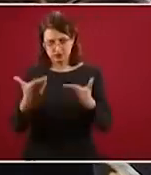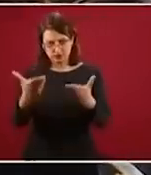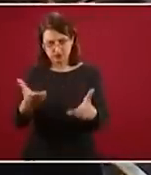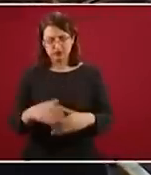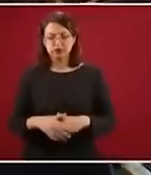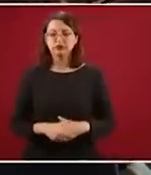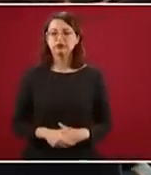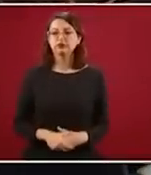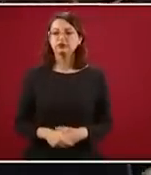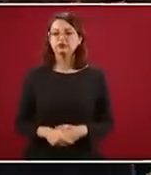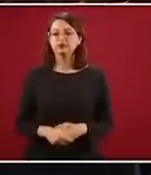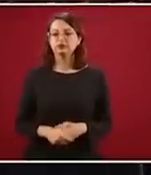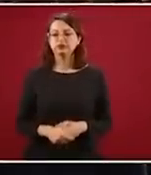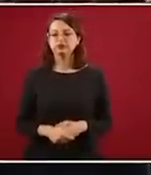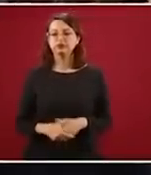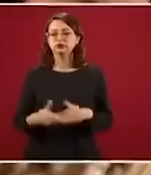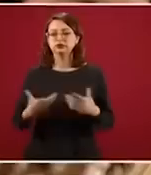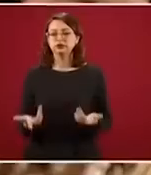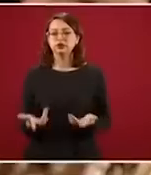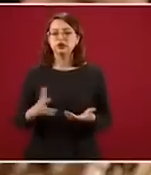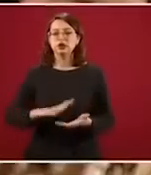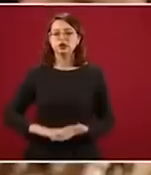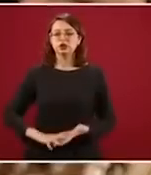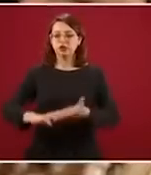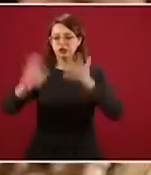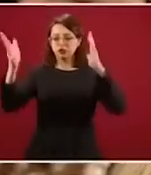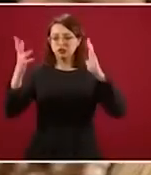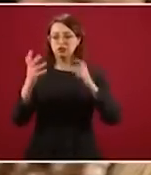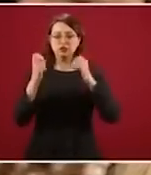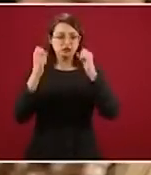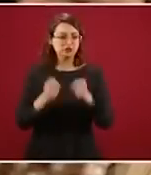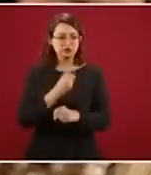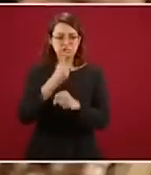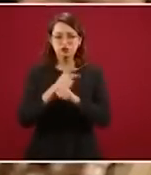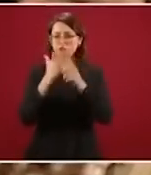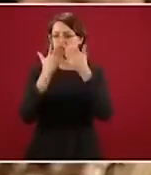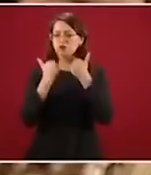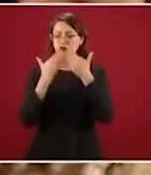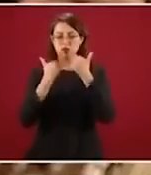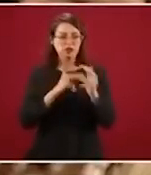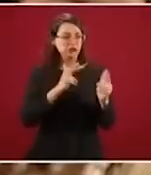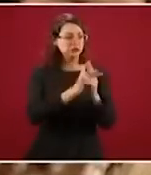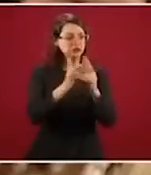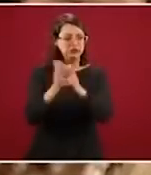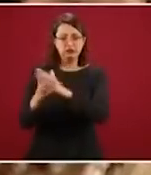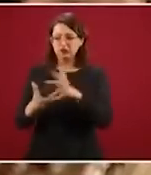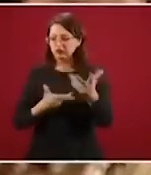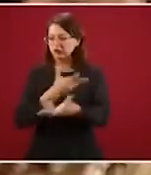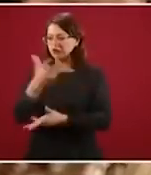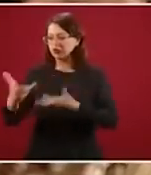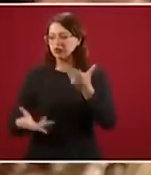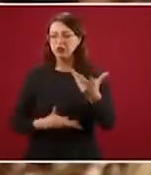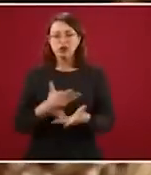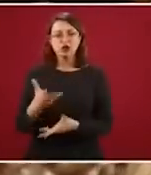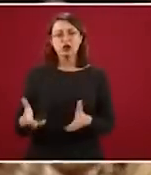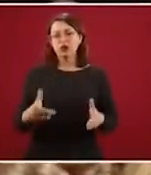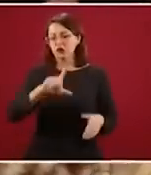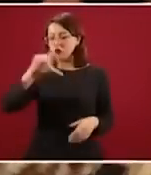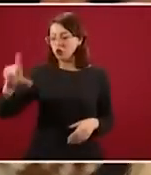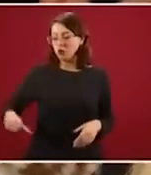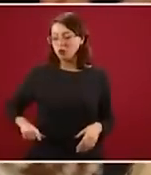de inseguridad, estos homicidios. La Cuarta Transformación está trabajando con ahínco para cambiar